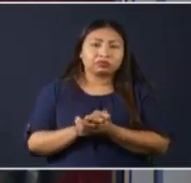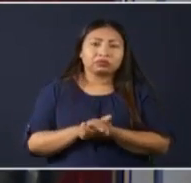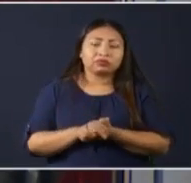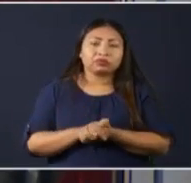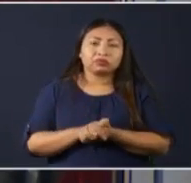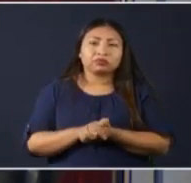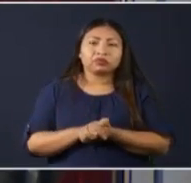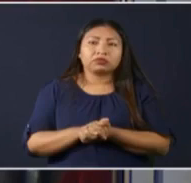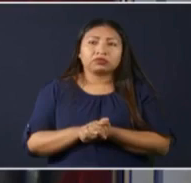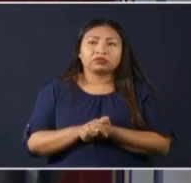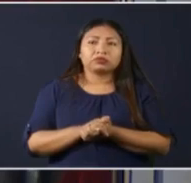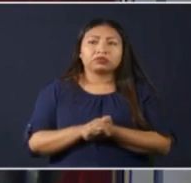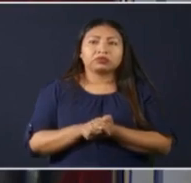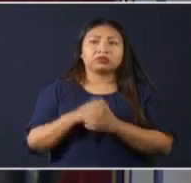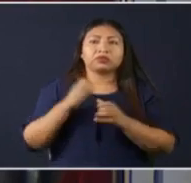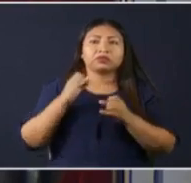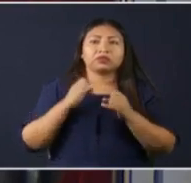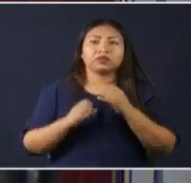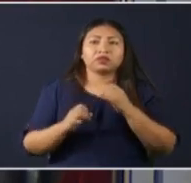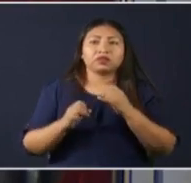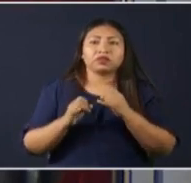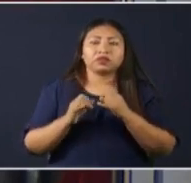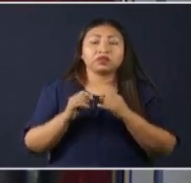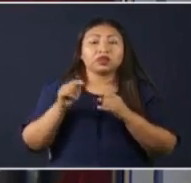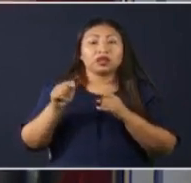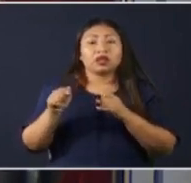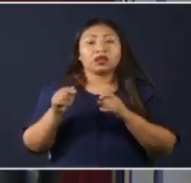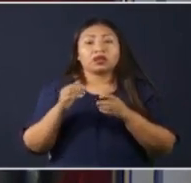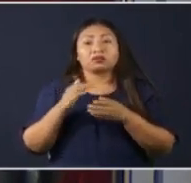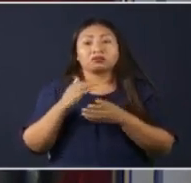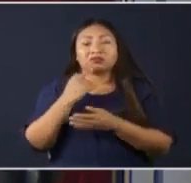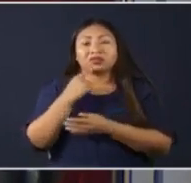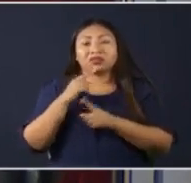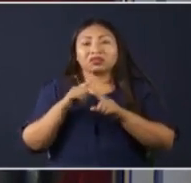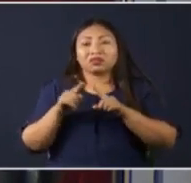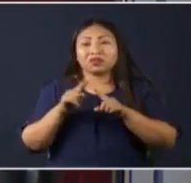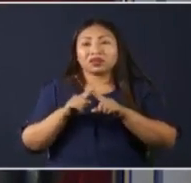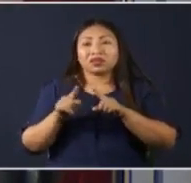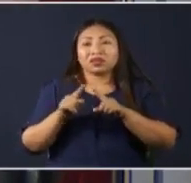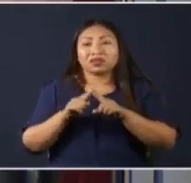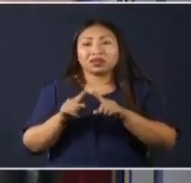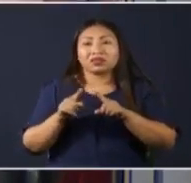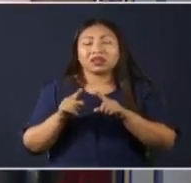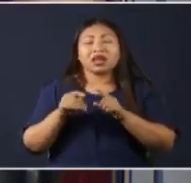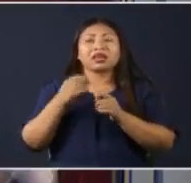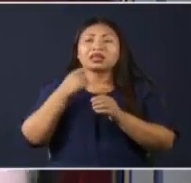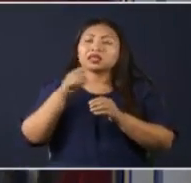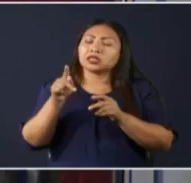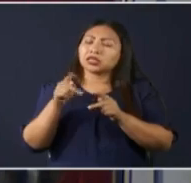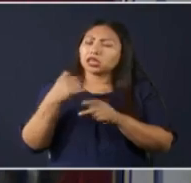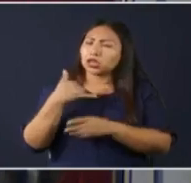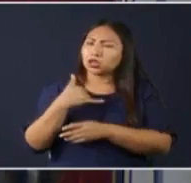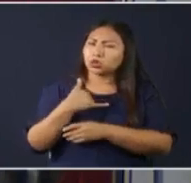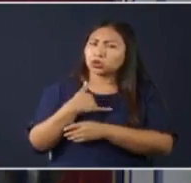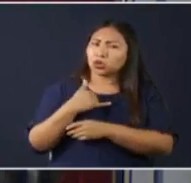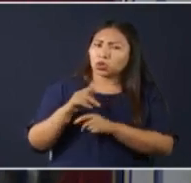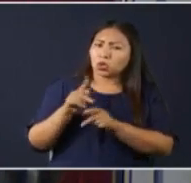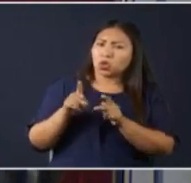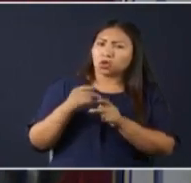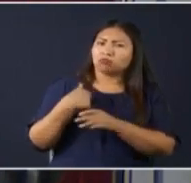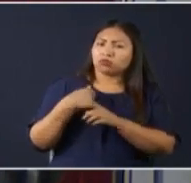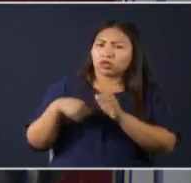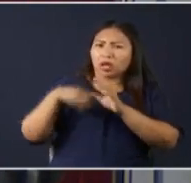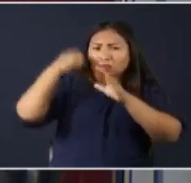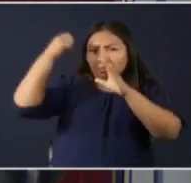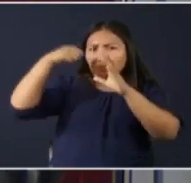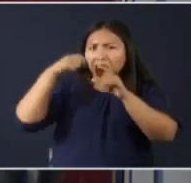En fin, a esta clase de ciudadanos que se jactan de ser periodistas y profesores, que poseen